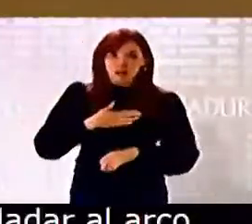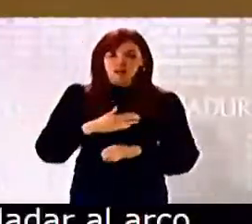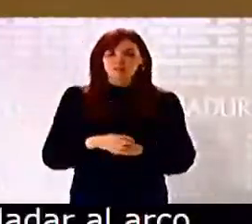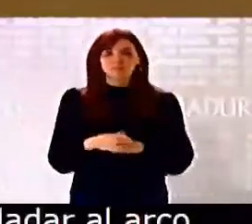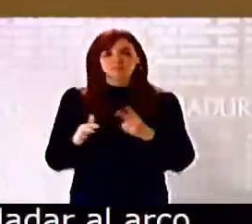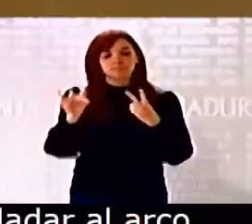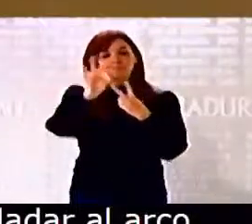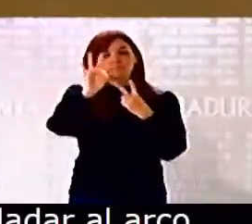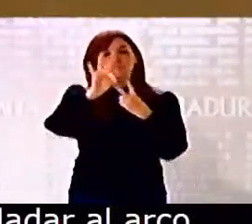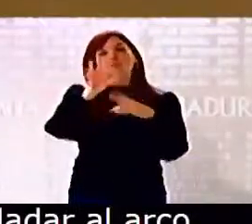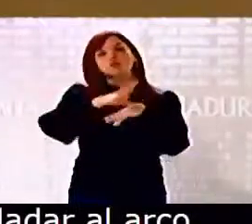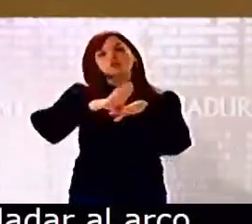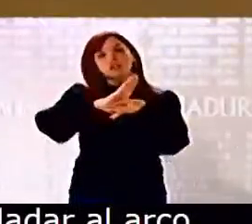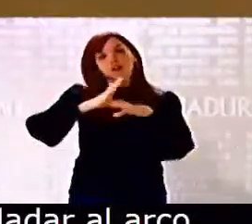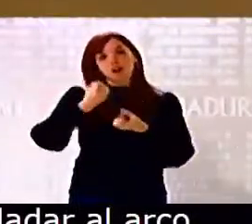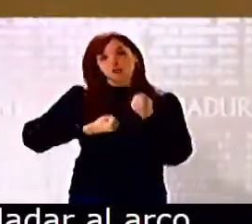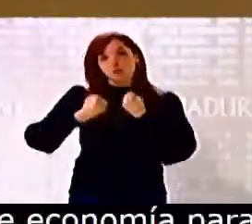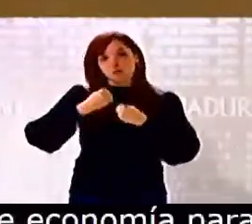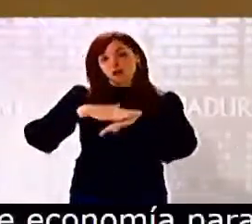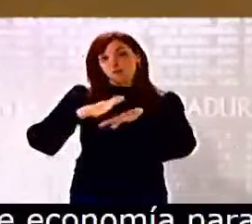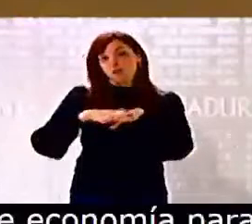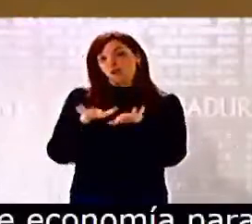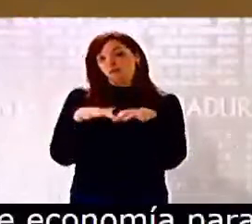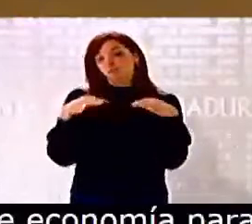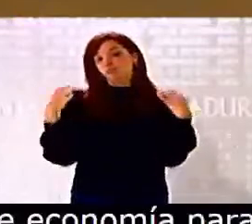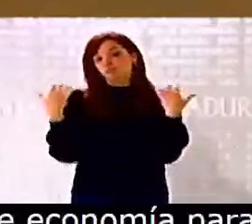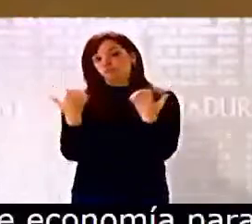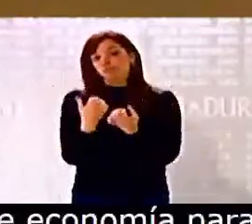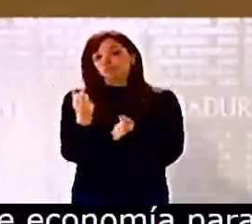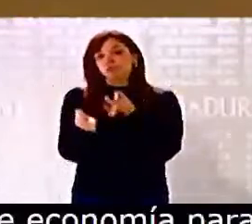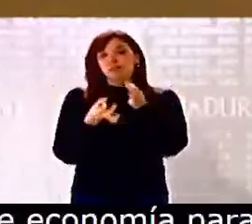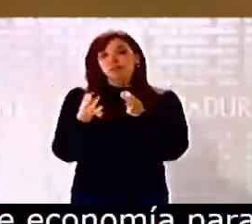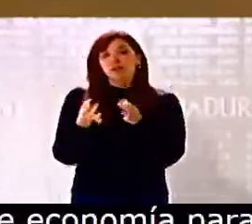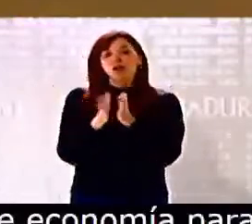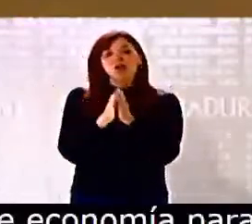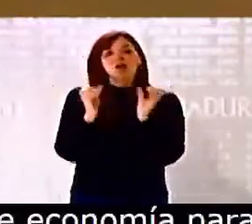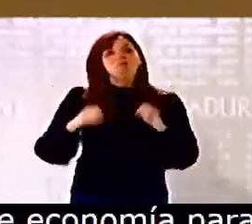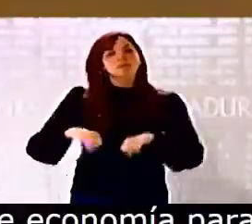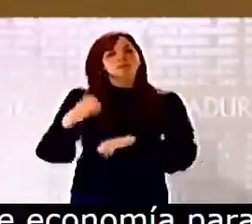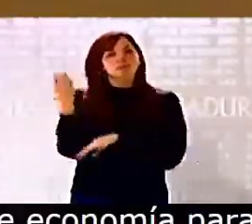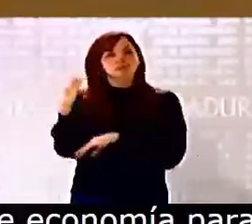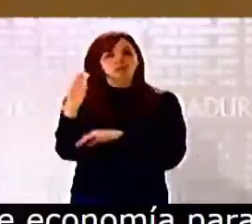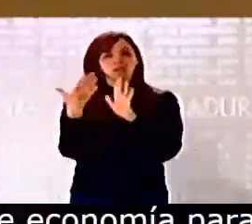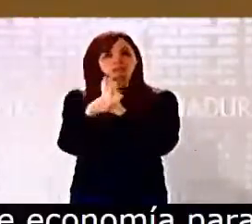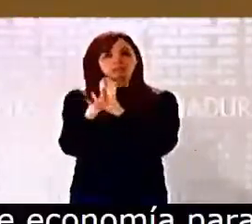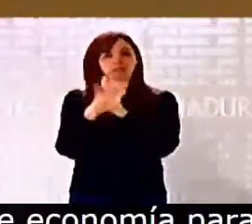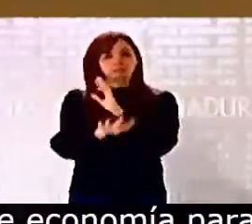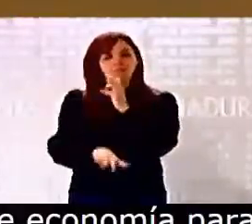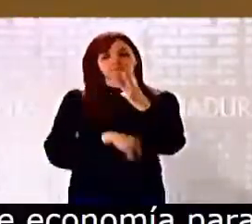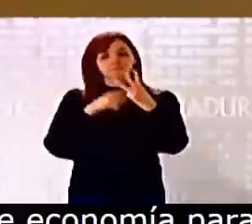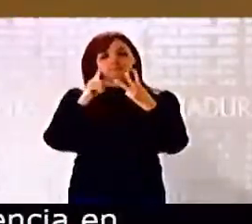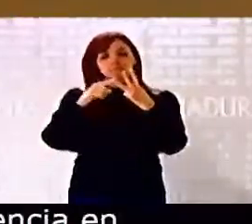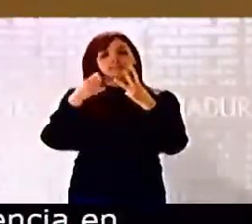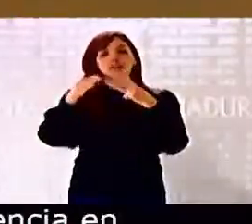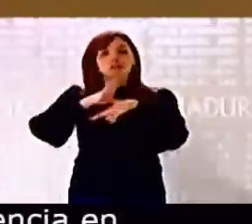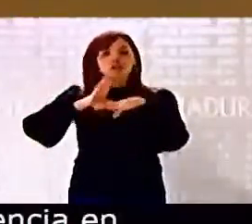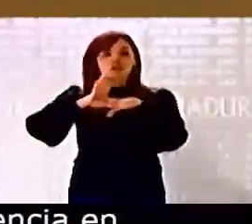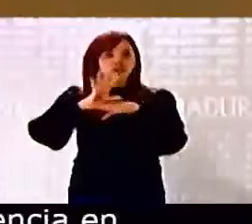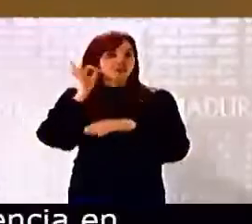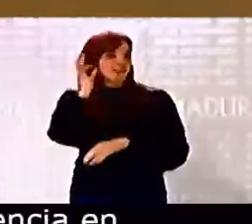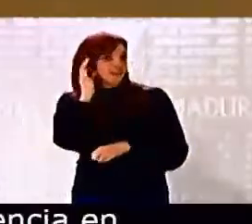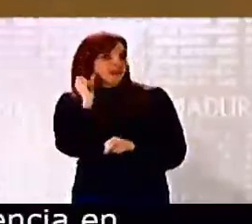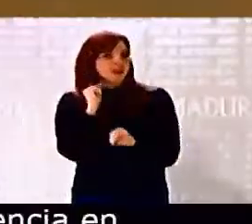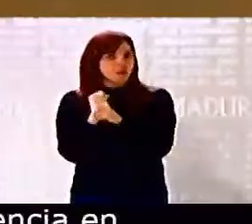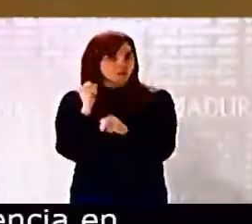explicar en el Parlamento extremeño el Pacto por la Ciencia en Extremadura, y la de la consejera de Empleo, Esther Gutiérrez,